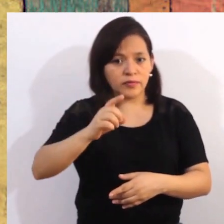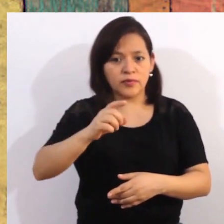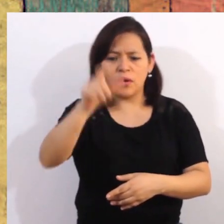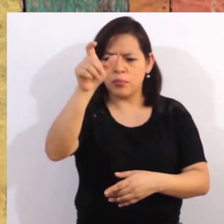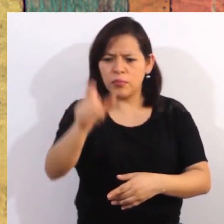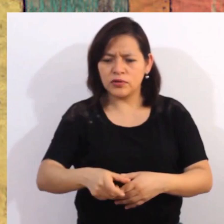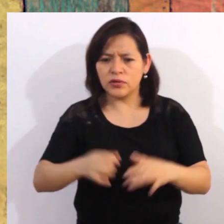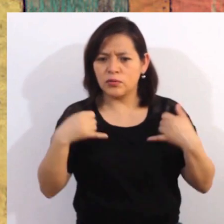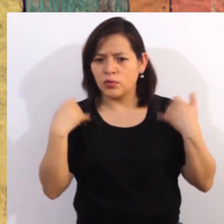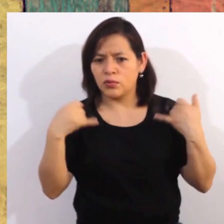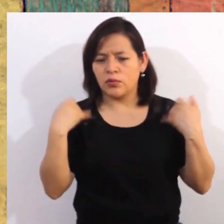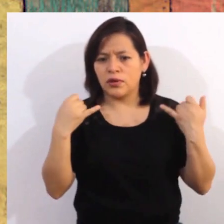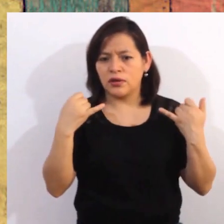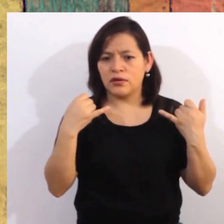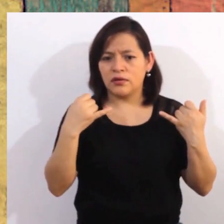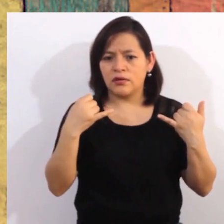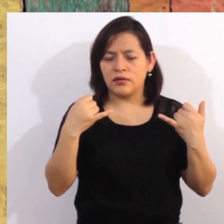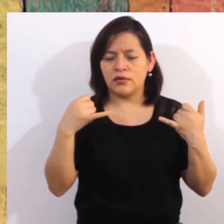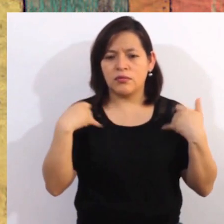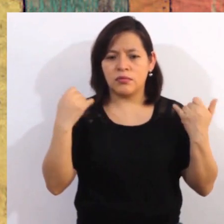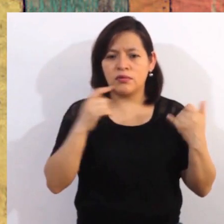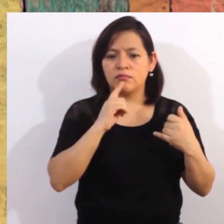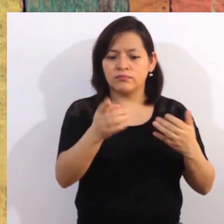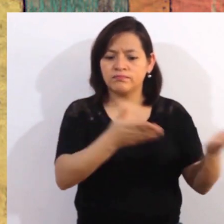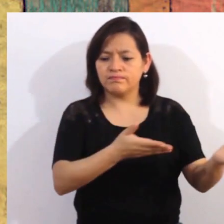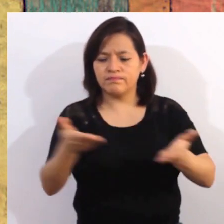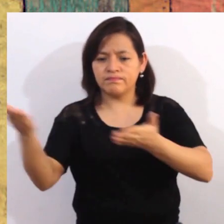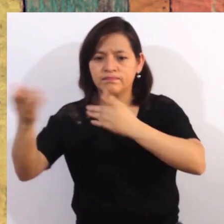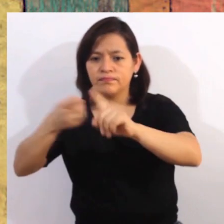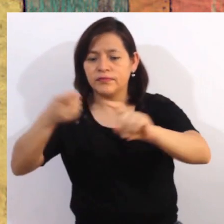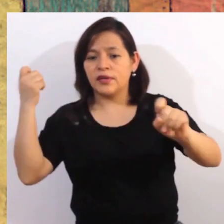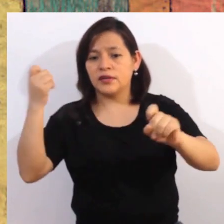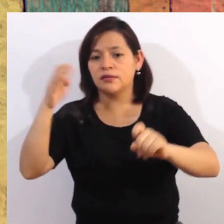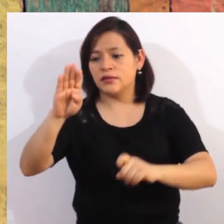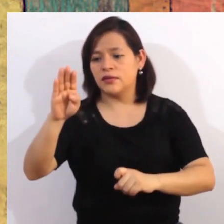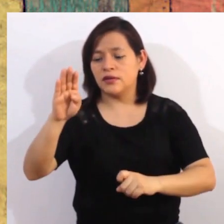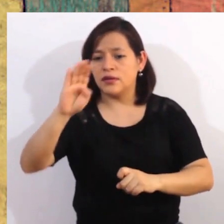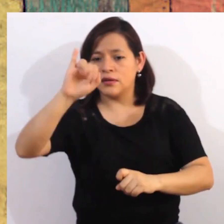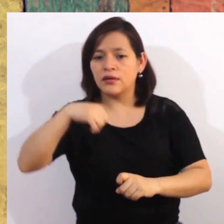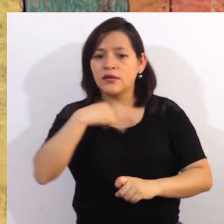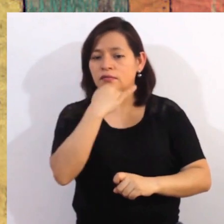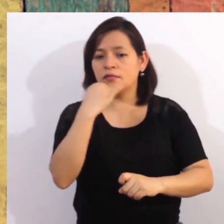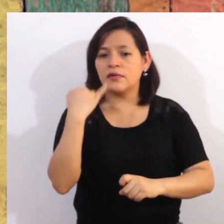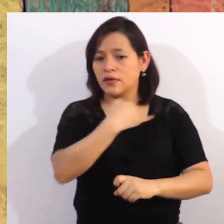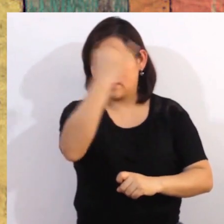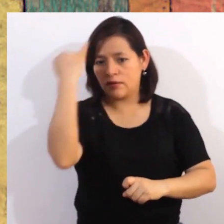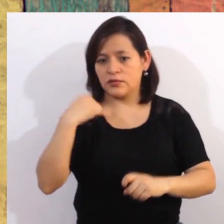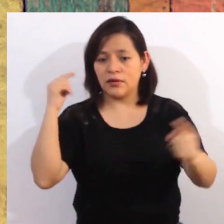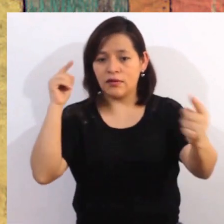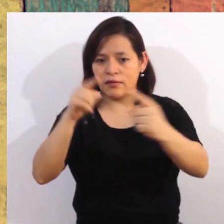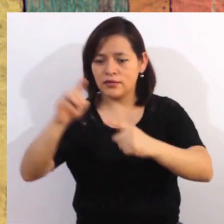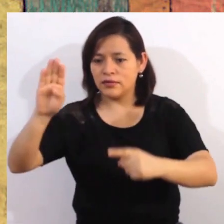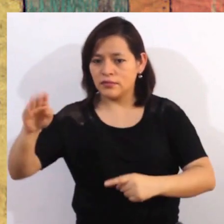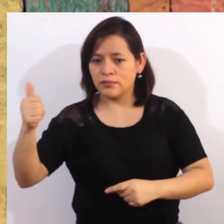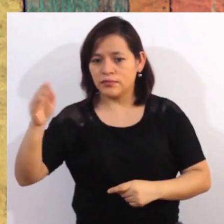que siendo muy joven, fue transportado desde Babilonia o desde Jerusalén hasta Babilonia, precisamente